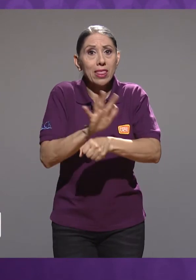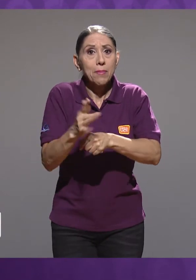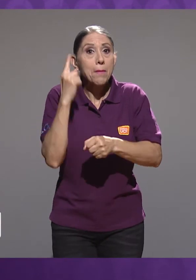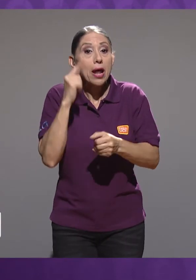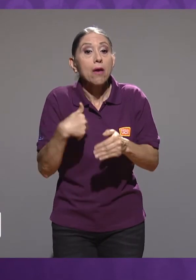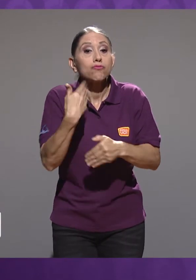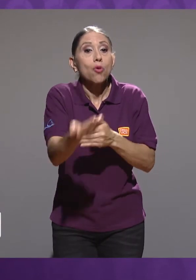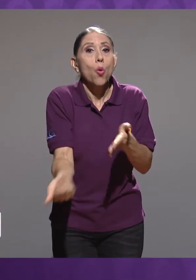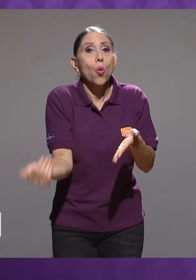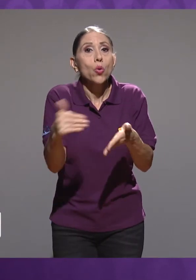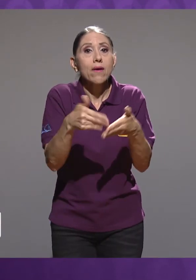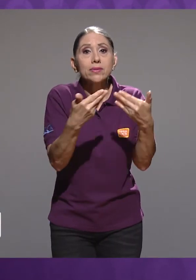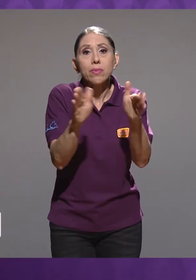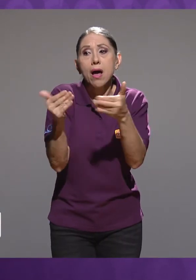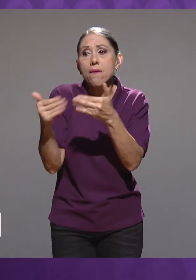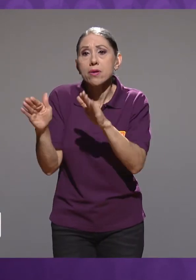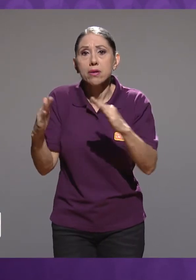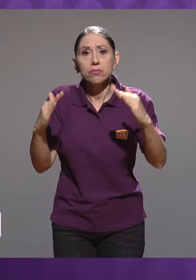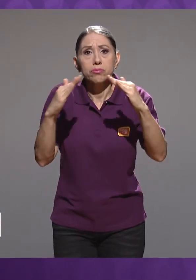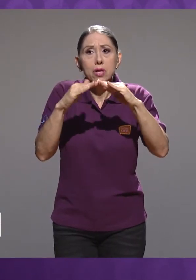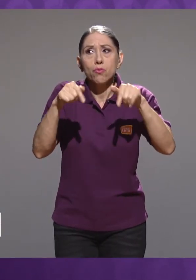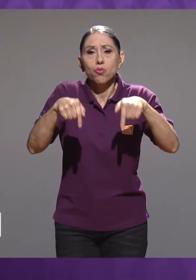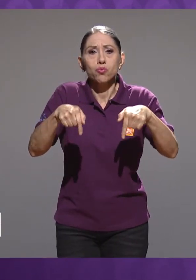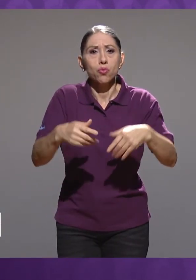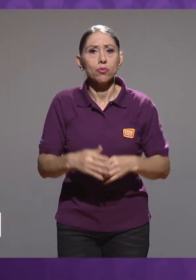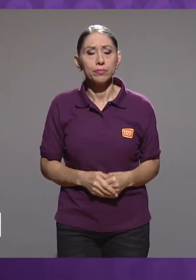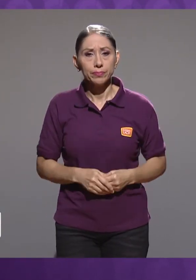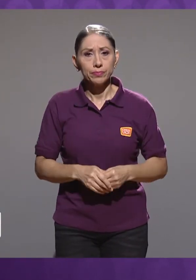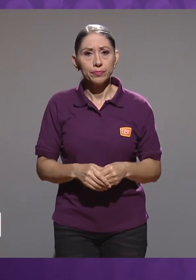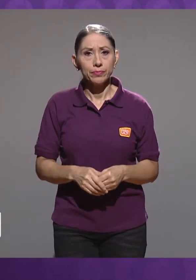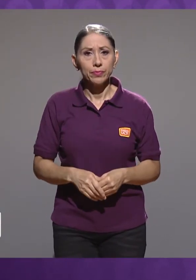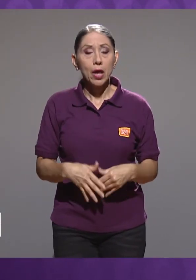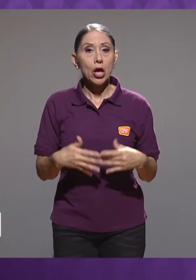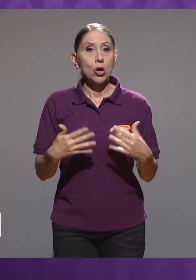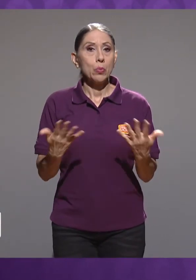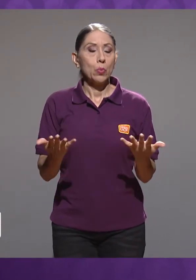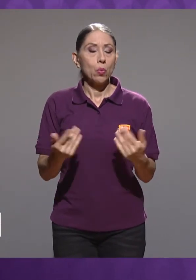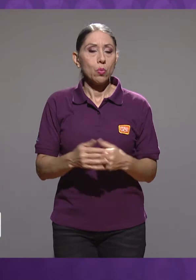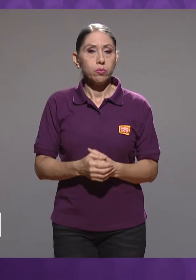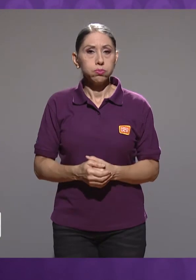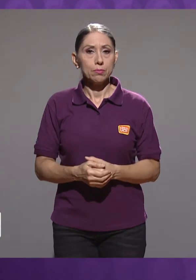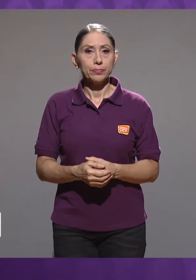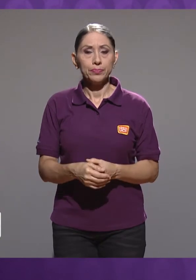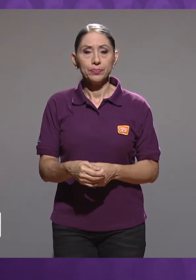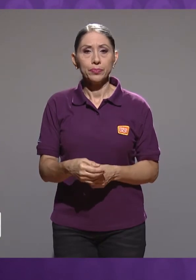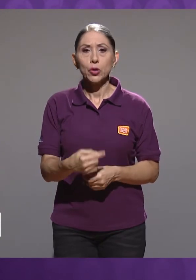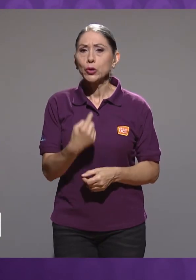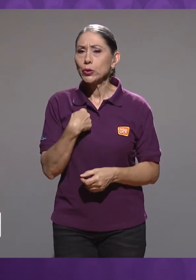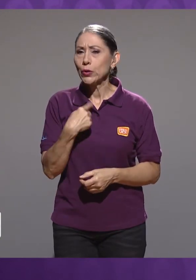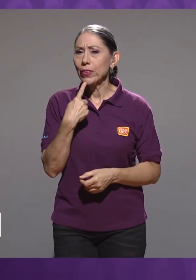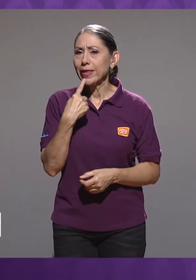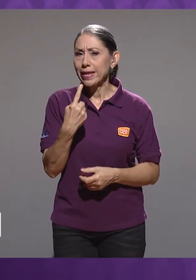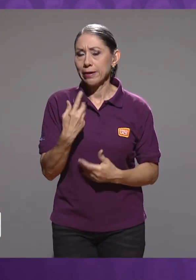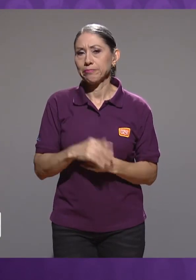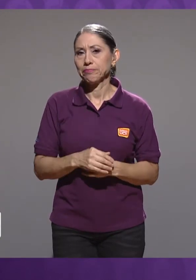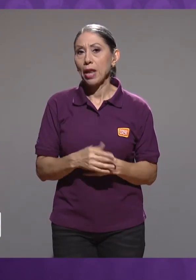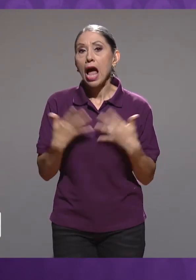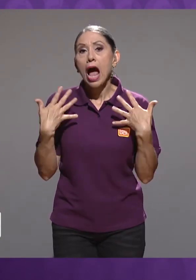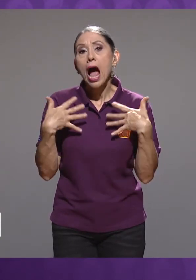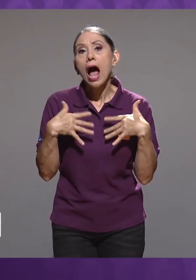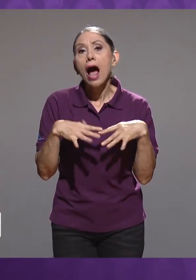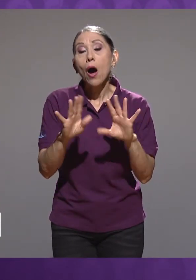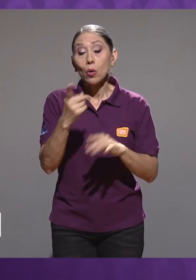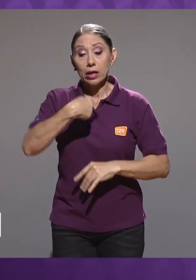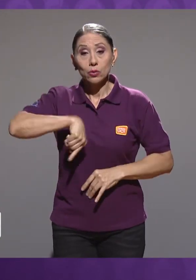la reapertura de los centros diurnos. Bueno, yo diría que aunque